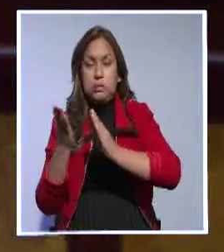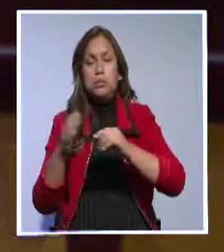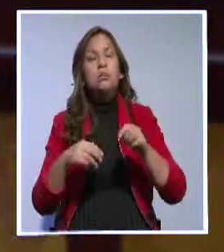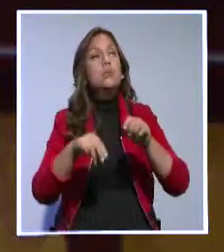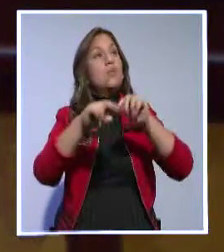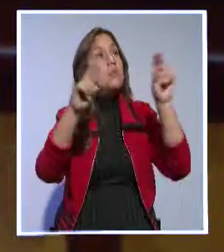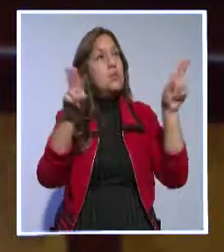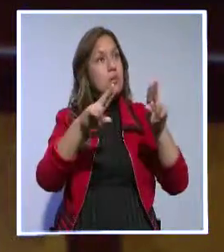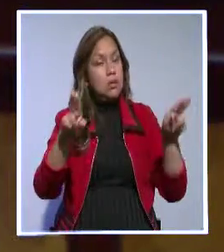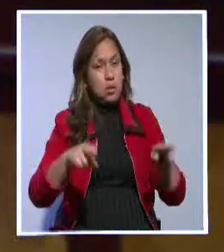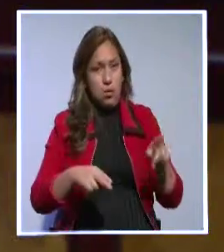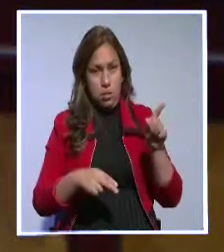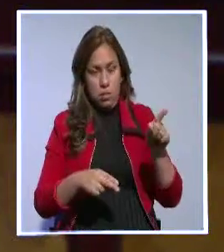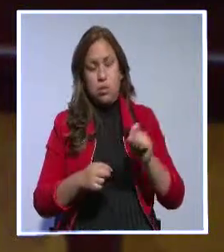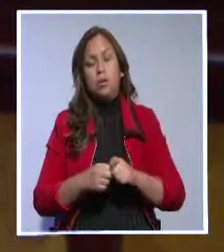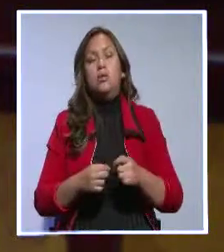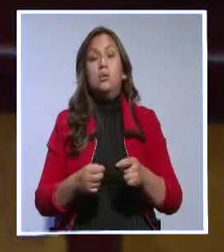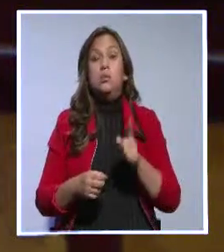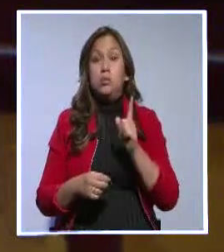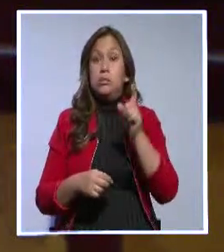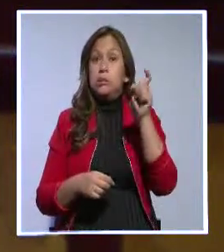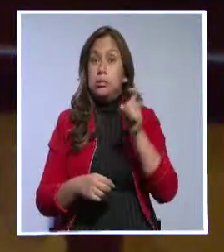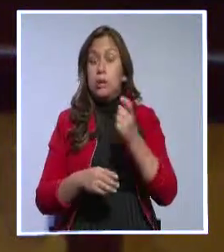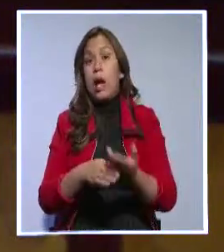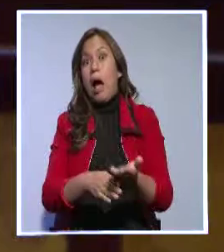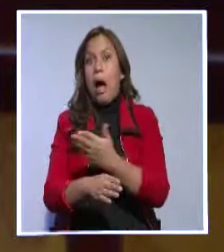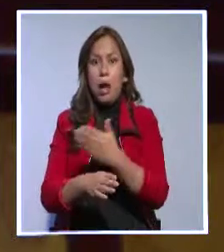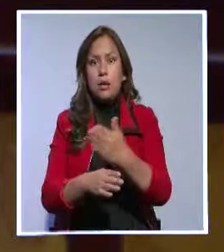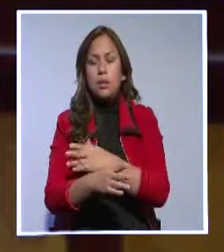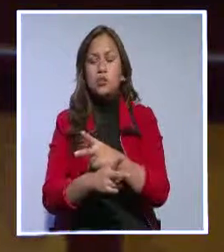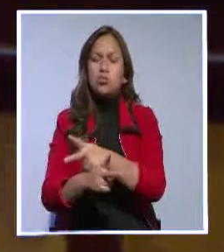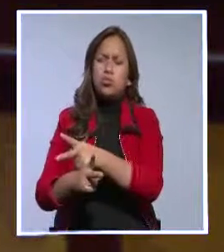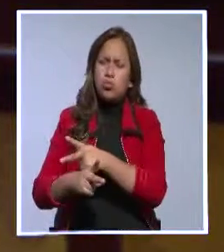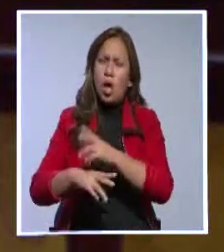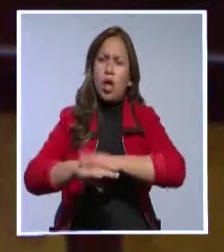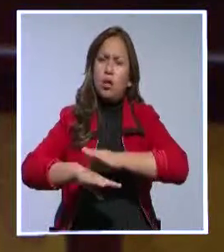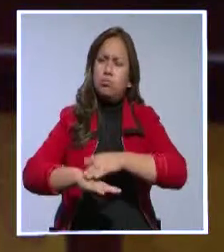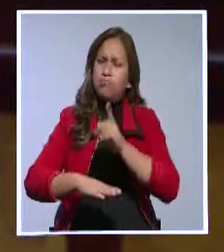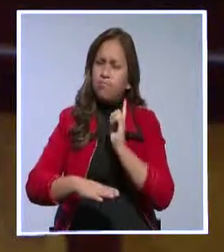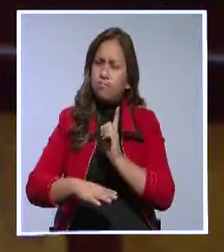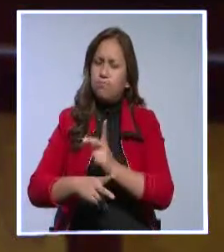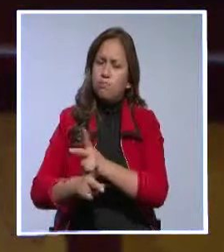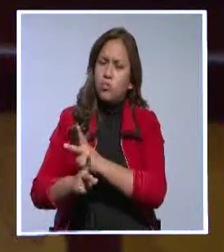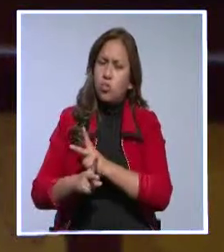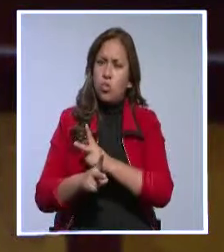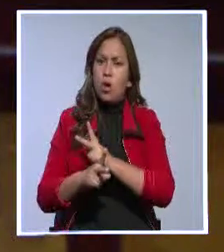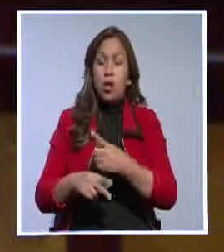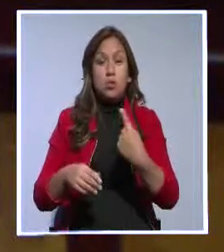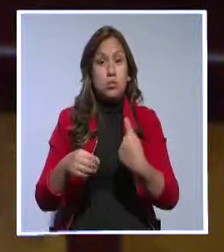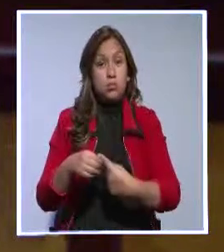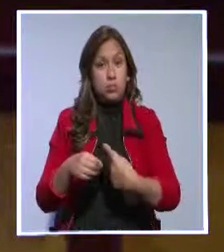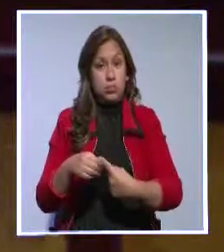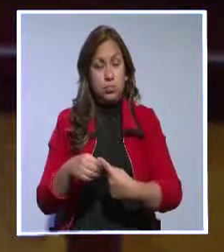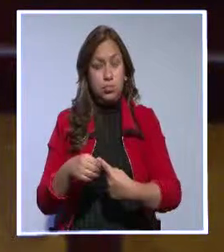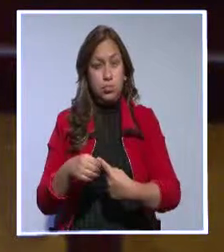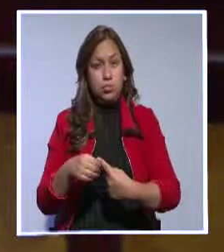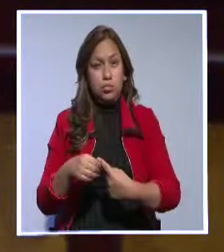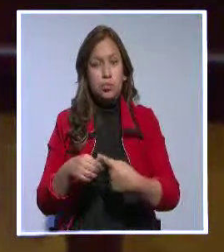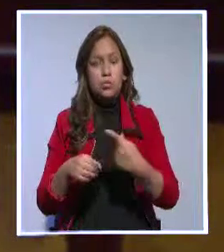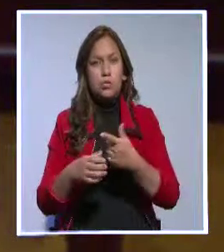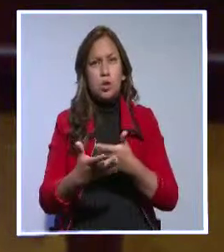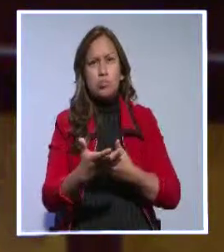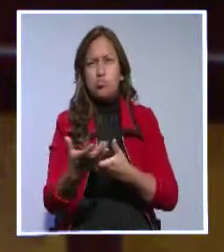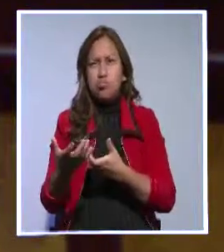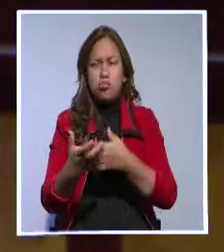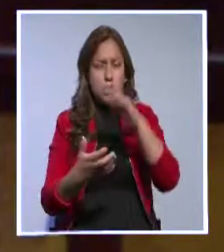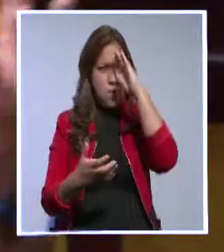eje la prevención otro tema importante quitó dio su contingente con bomberos y